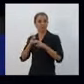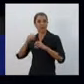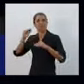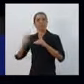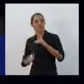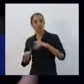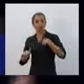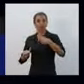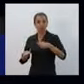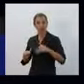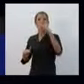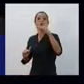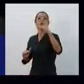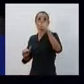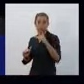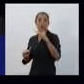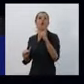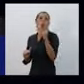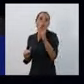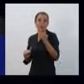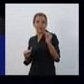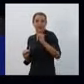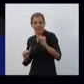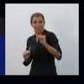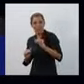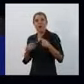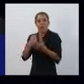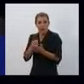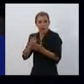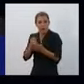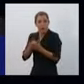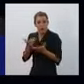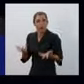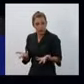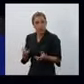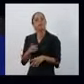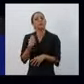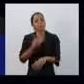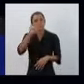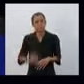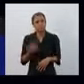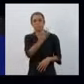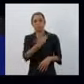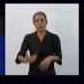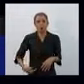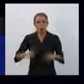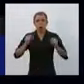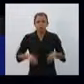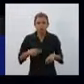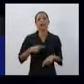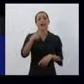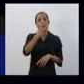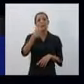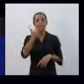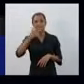totalmente como todos deberíamos apuntar y además en nuestro gobierno la deuda creció el 26 por ciento del pp